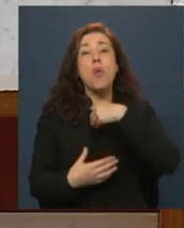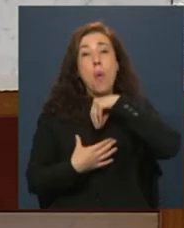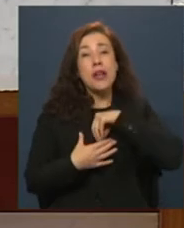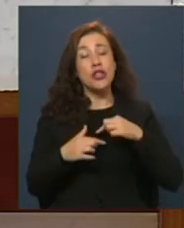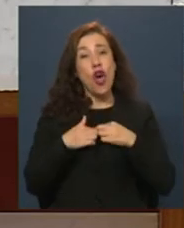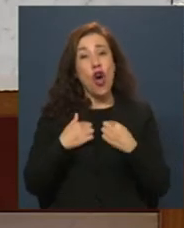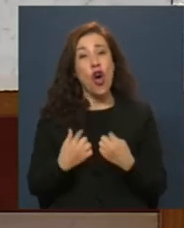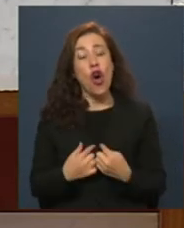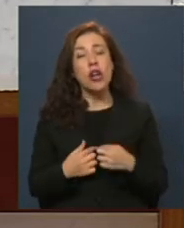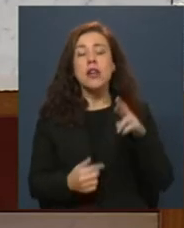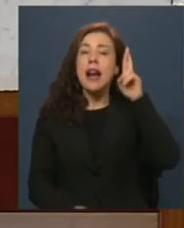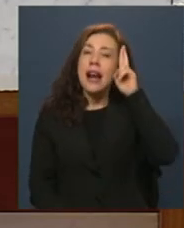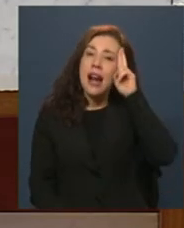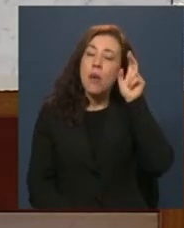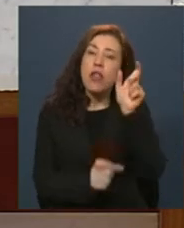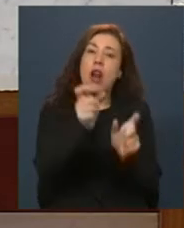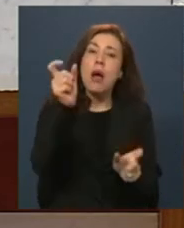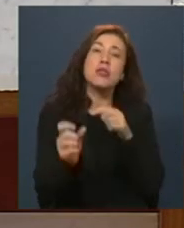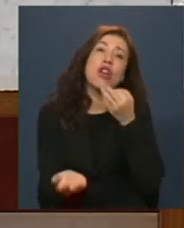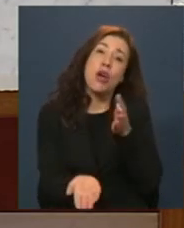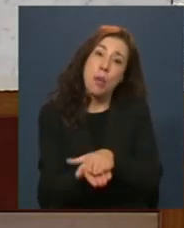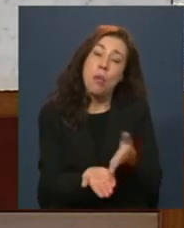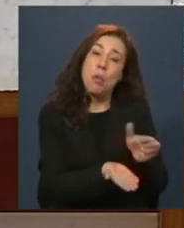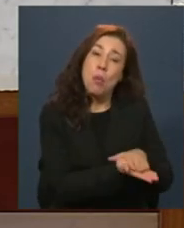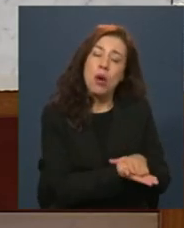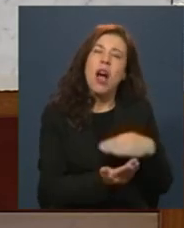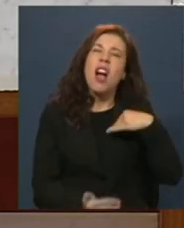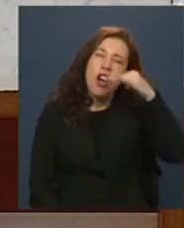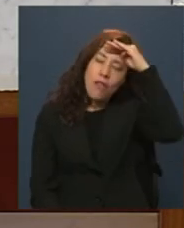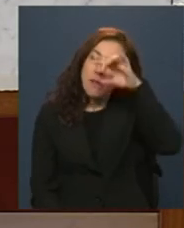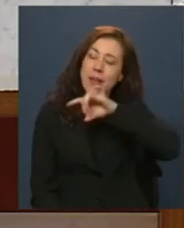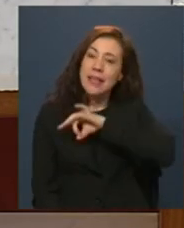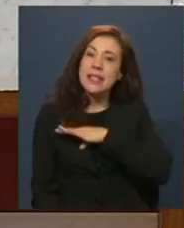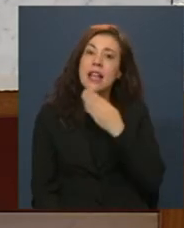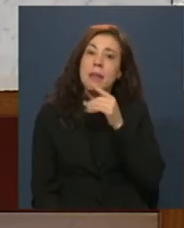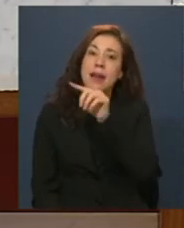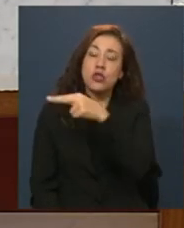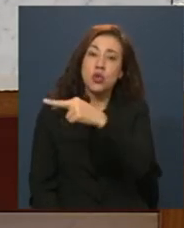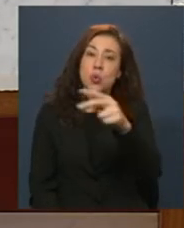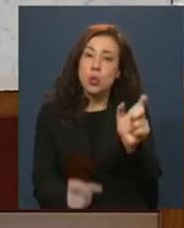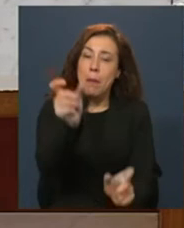corazones el recuerdo de quienes nos dejaron. Confiamos en Chile y su gente.